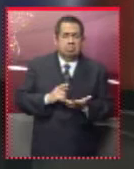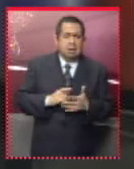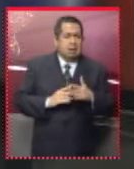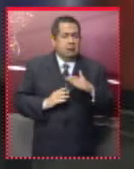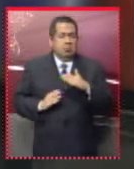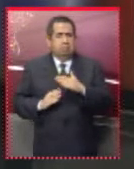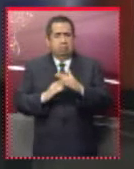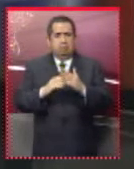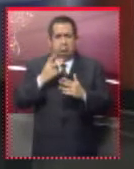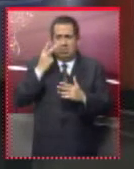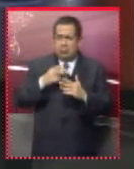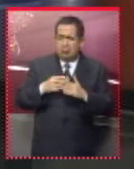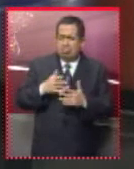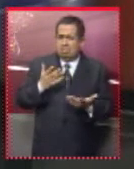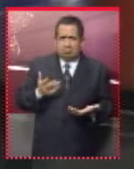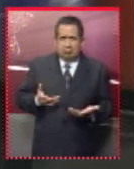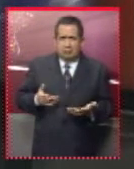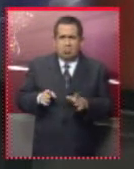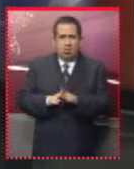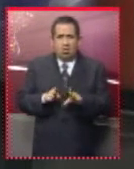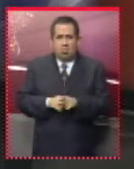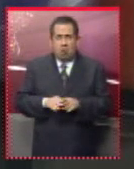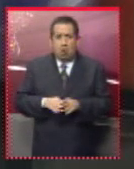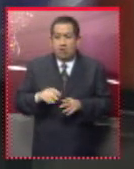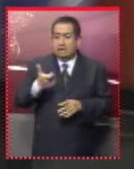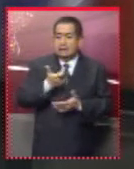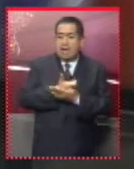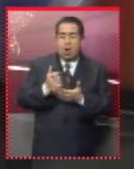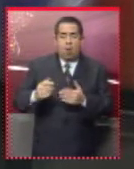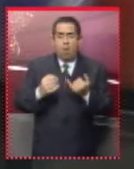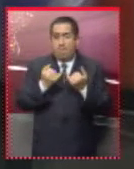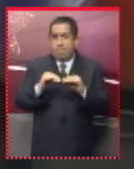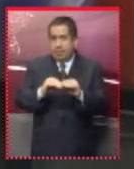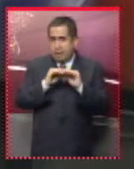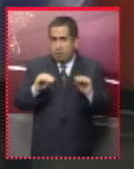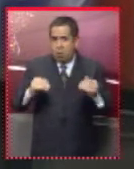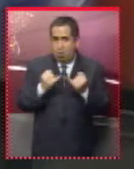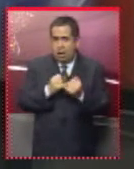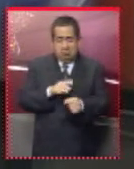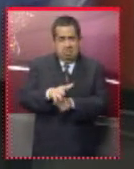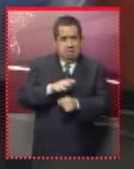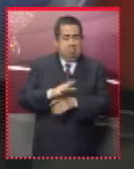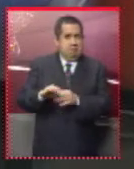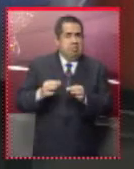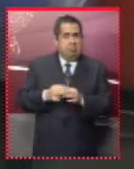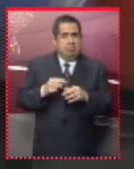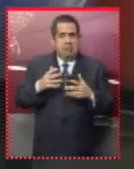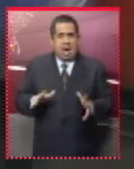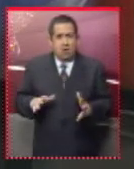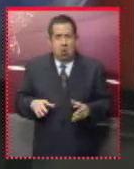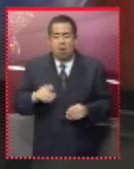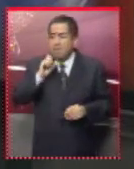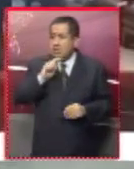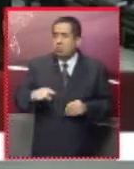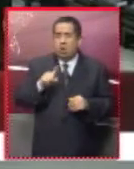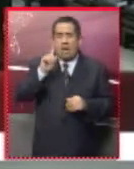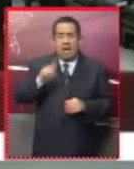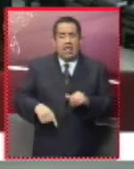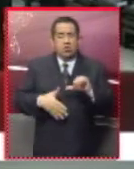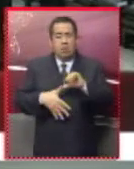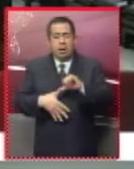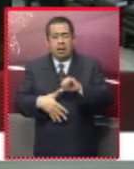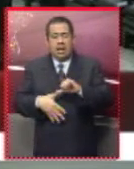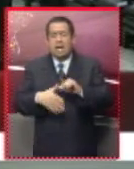del desarrollo de México. Dijo que la homologación del salario mínimo a nivel nacional no es suficiente, ya que sigue siendo el más bajo en toda